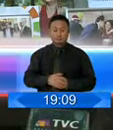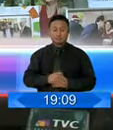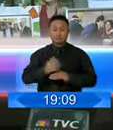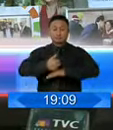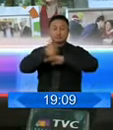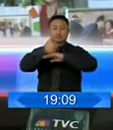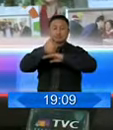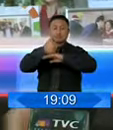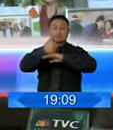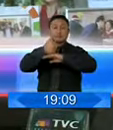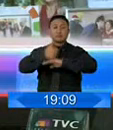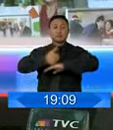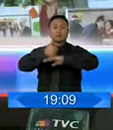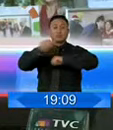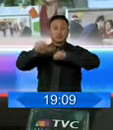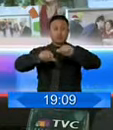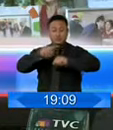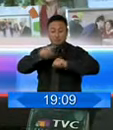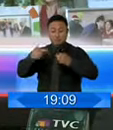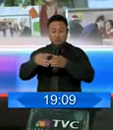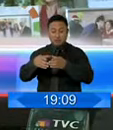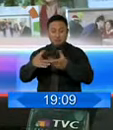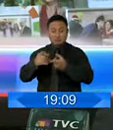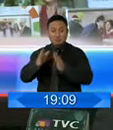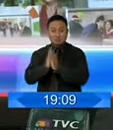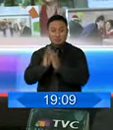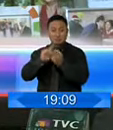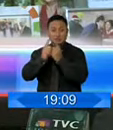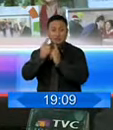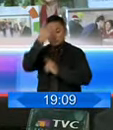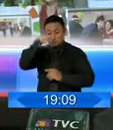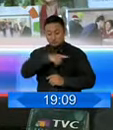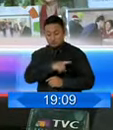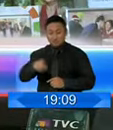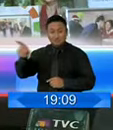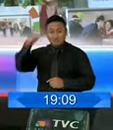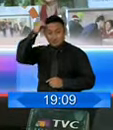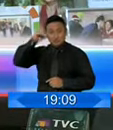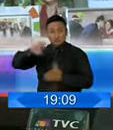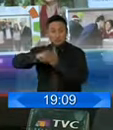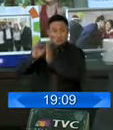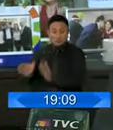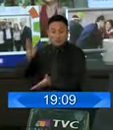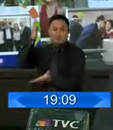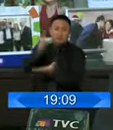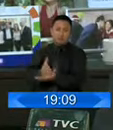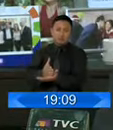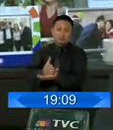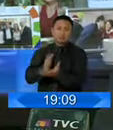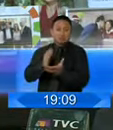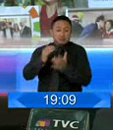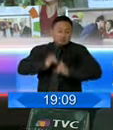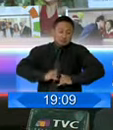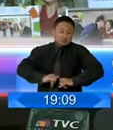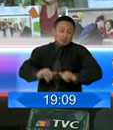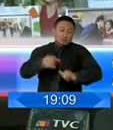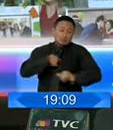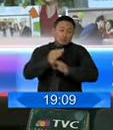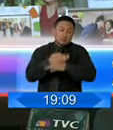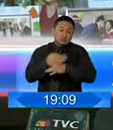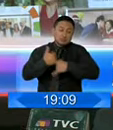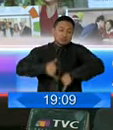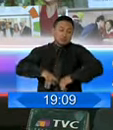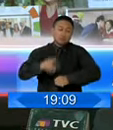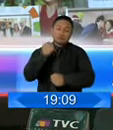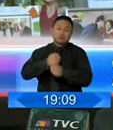Contencioso Administrativo, de manera automática la disposición del Contralor queda suspendida. Y en ese ámbito continuaremos ejerciendo nuestras